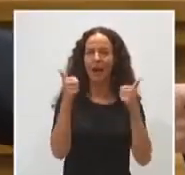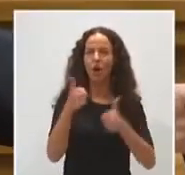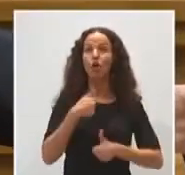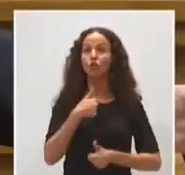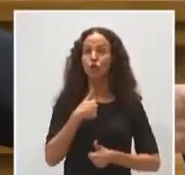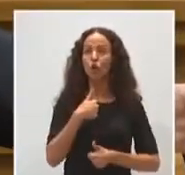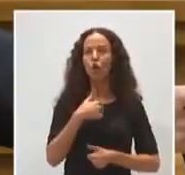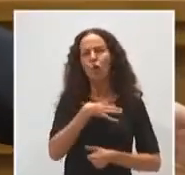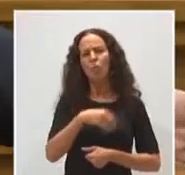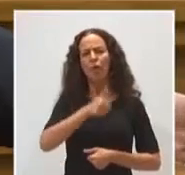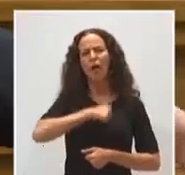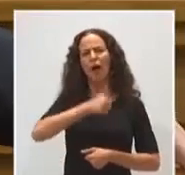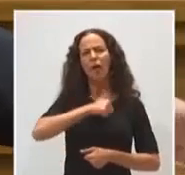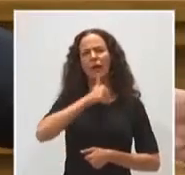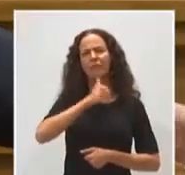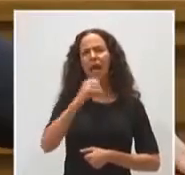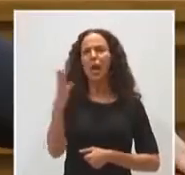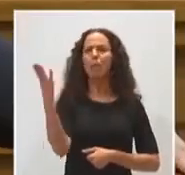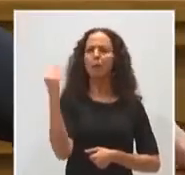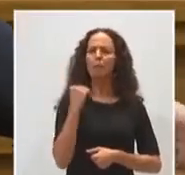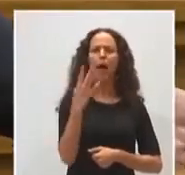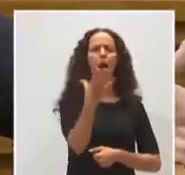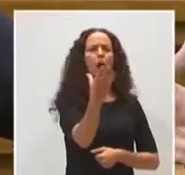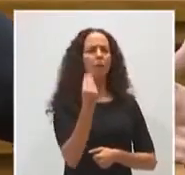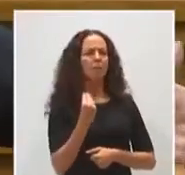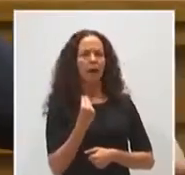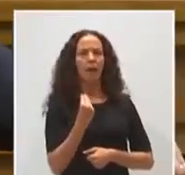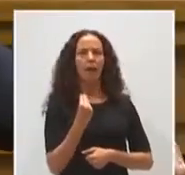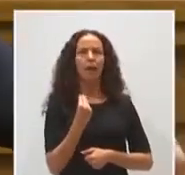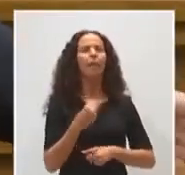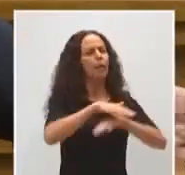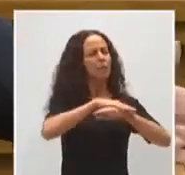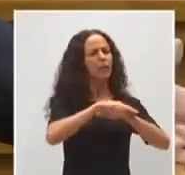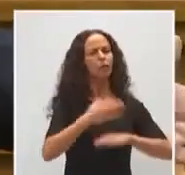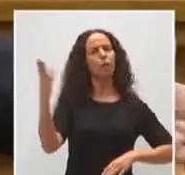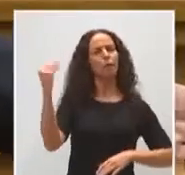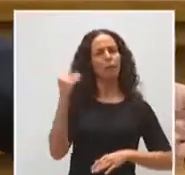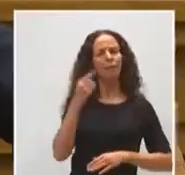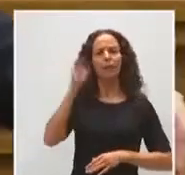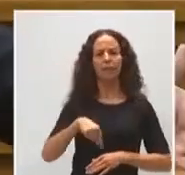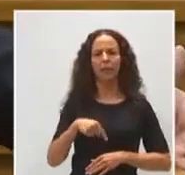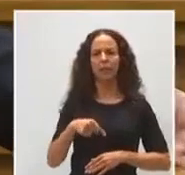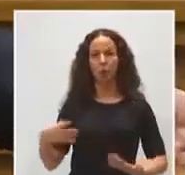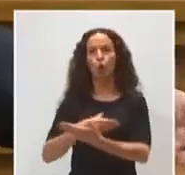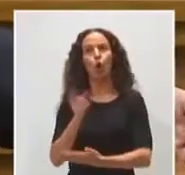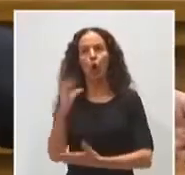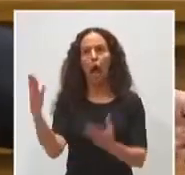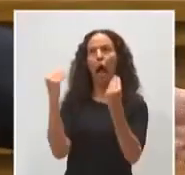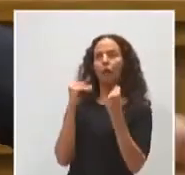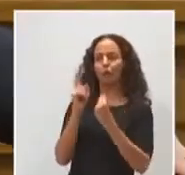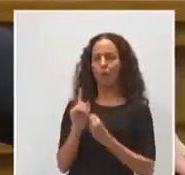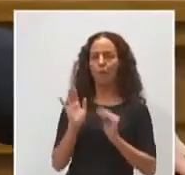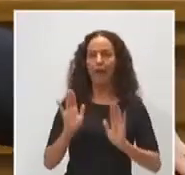algún coscorrón de algún interventor de dos ideal más de un ministro con vencimientos juntos pero de